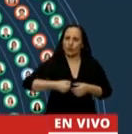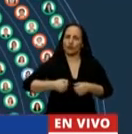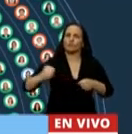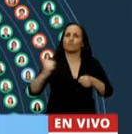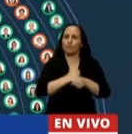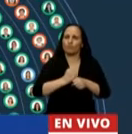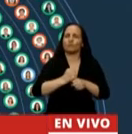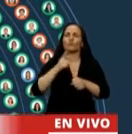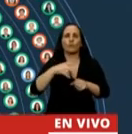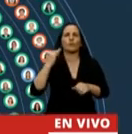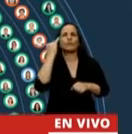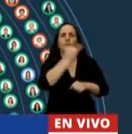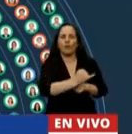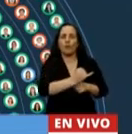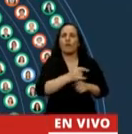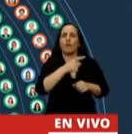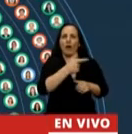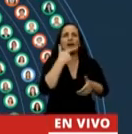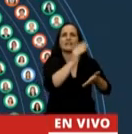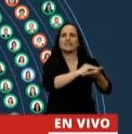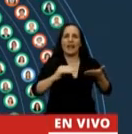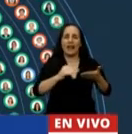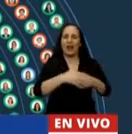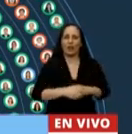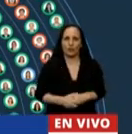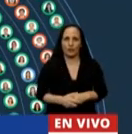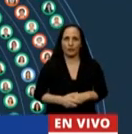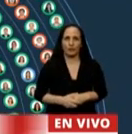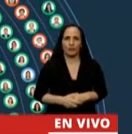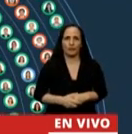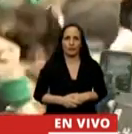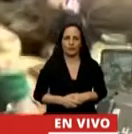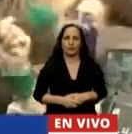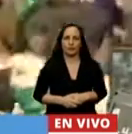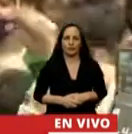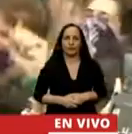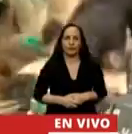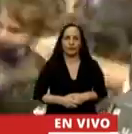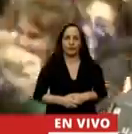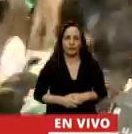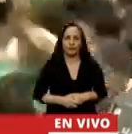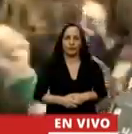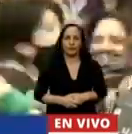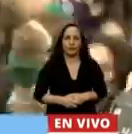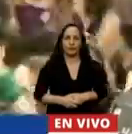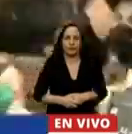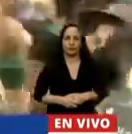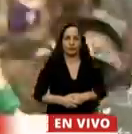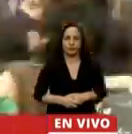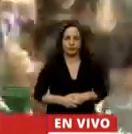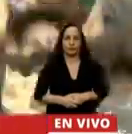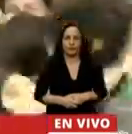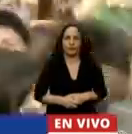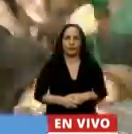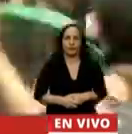de comisiones en la Cámara de Diputados. Para nosotras es importantísimo, es una ley que es una deuda muy